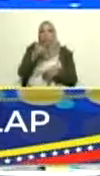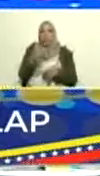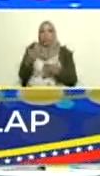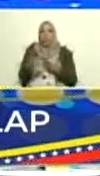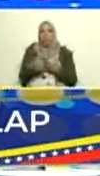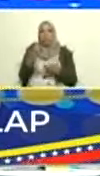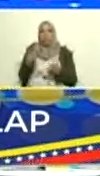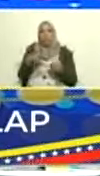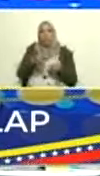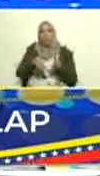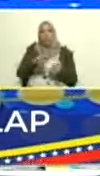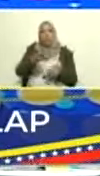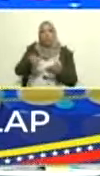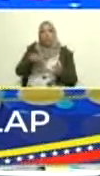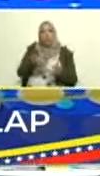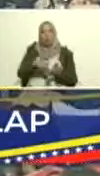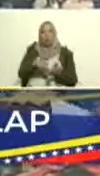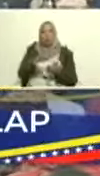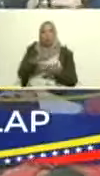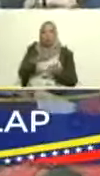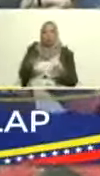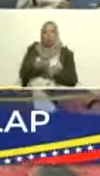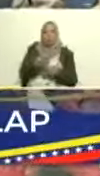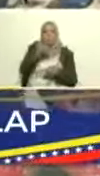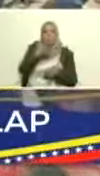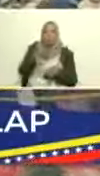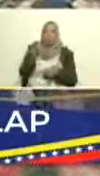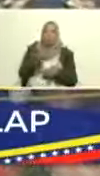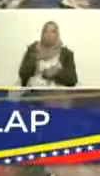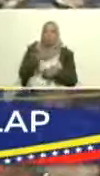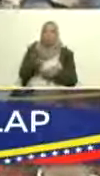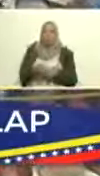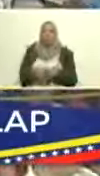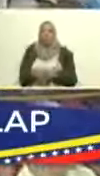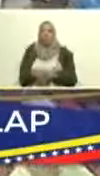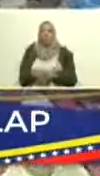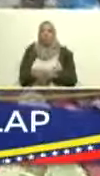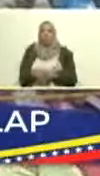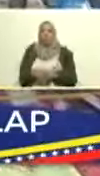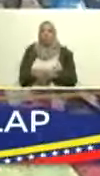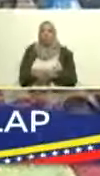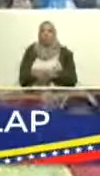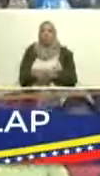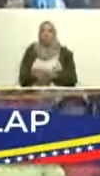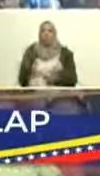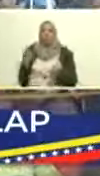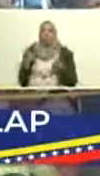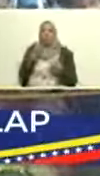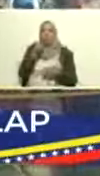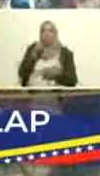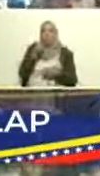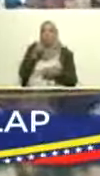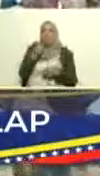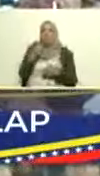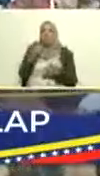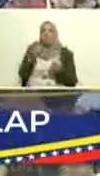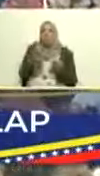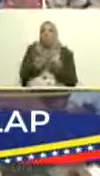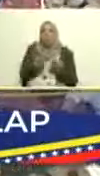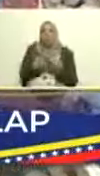con producción nacional de la tierra buena de Venezuela. milagro económico, milagro